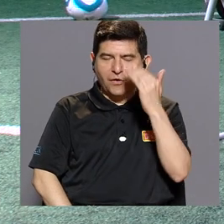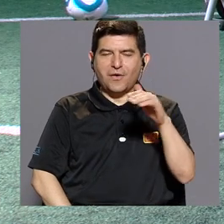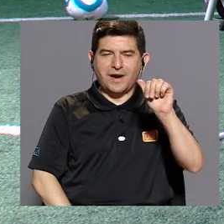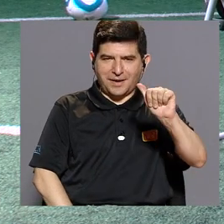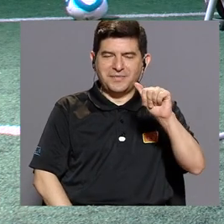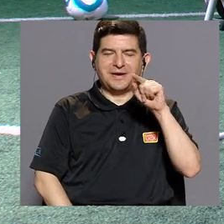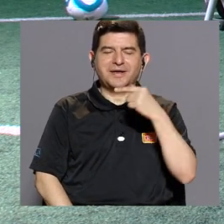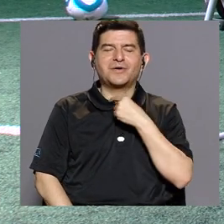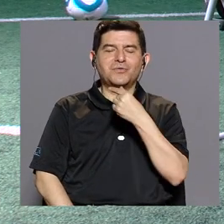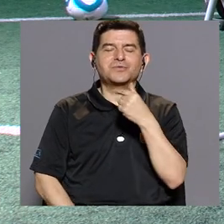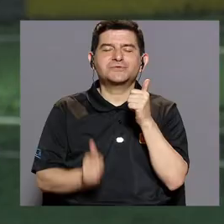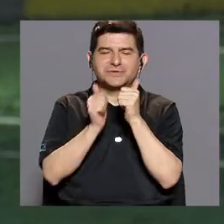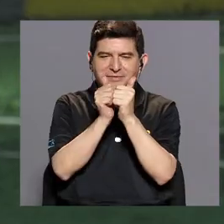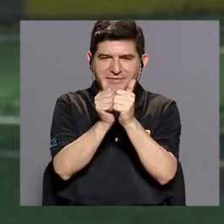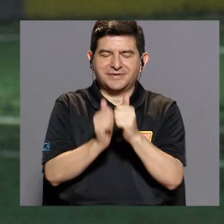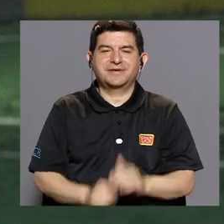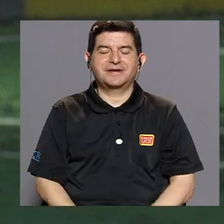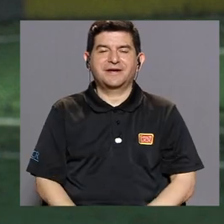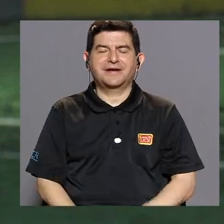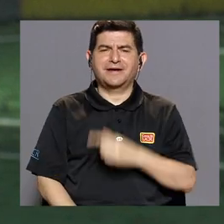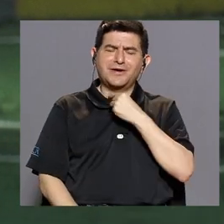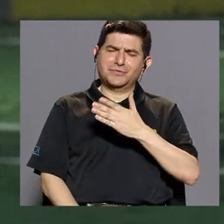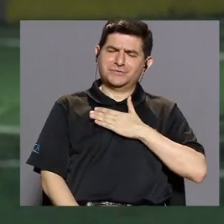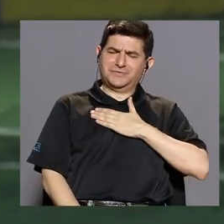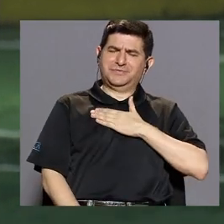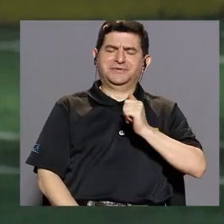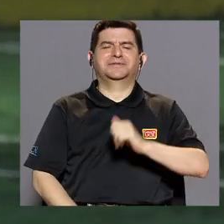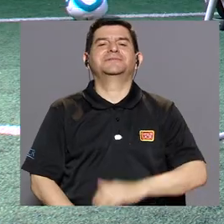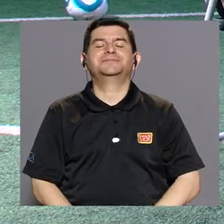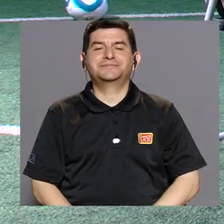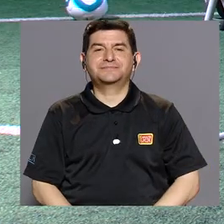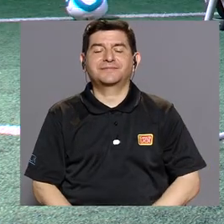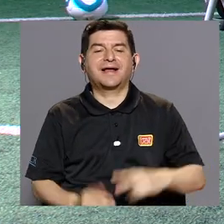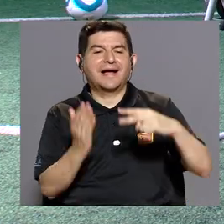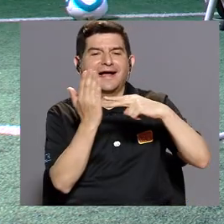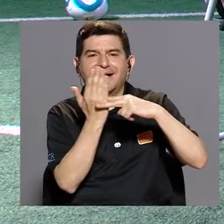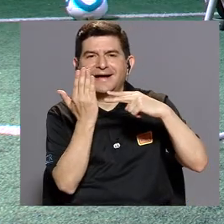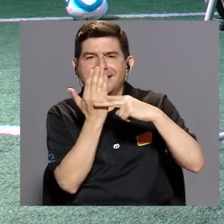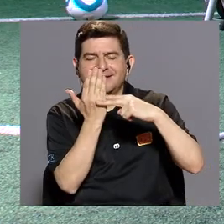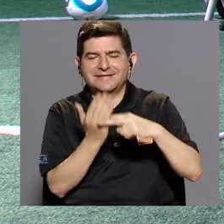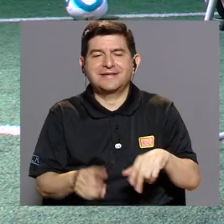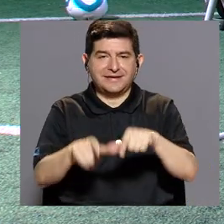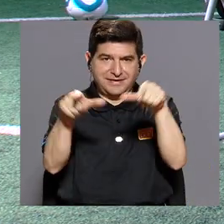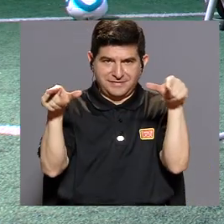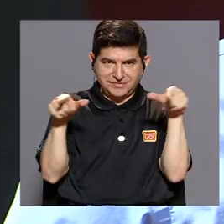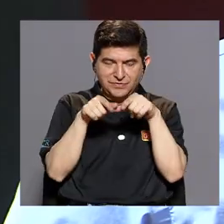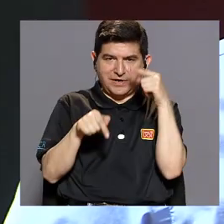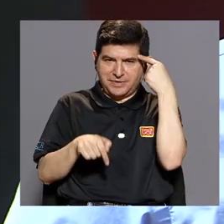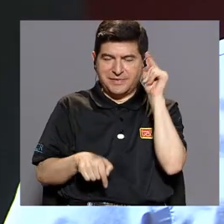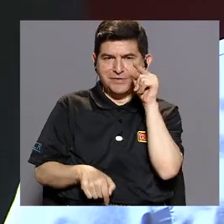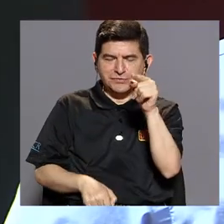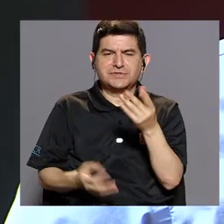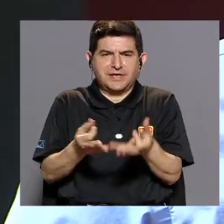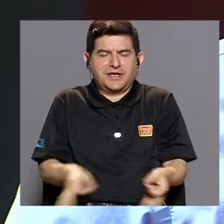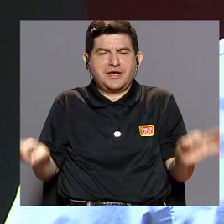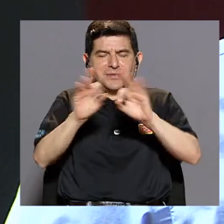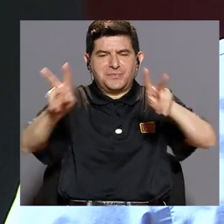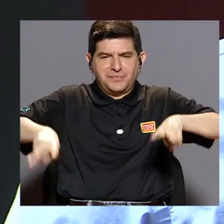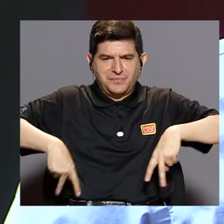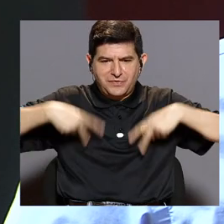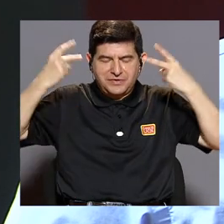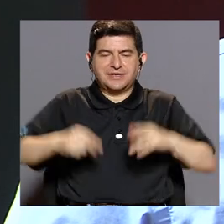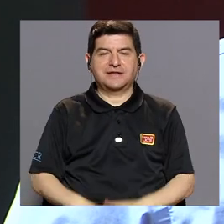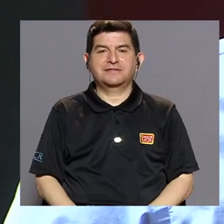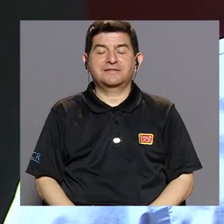Hola Amelia, un placer estar con usted. El placer es mío, Marlon. Los jardines, un lugar para usted muy importante en su vida